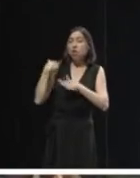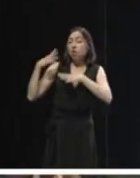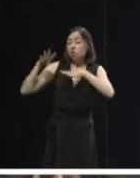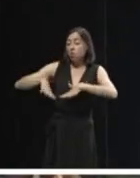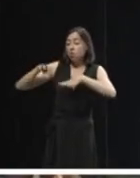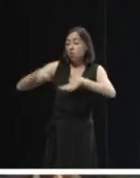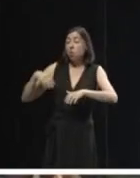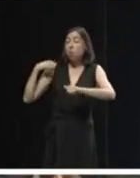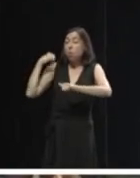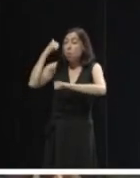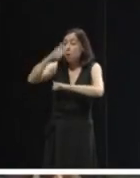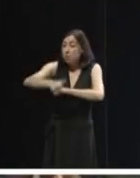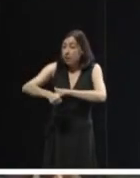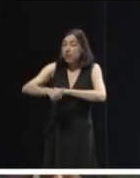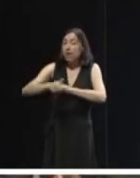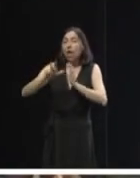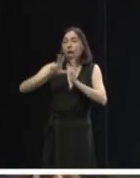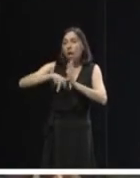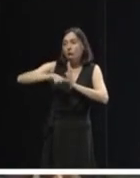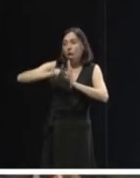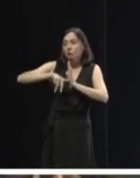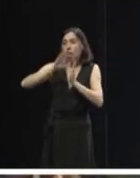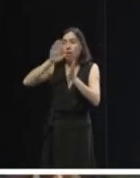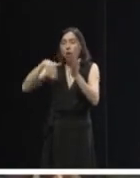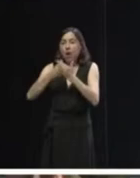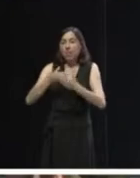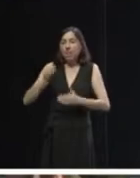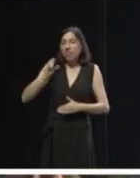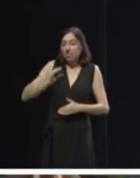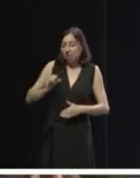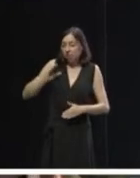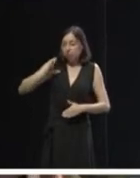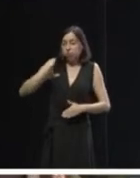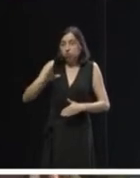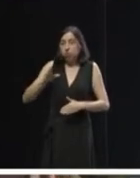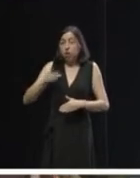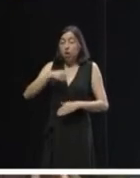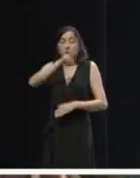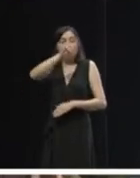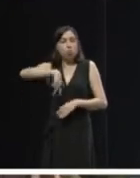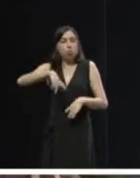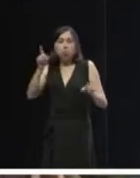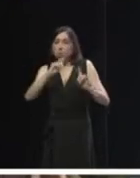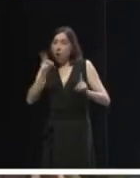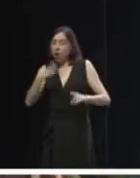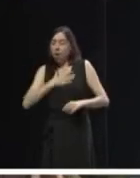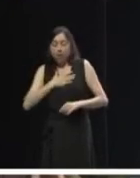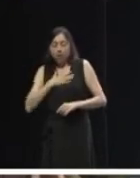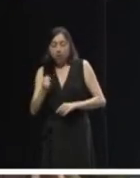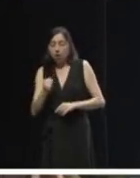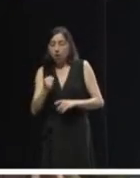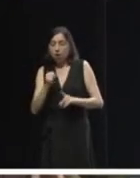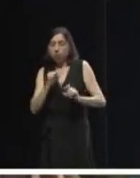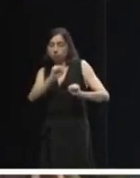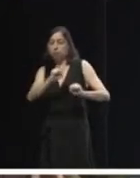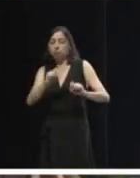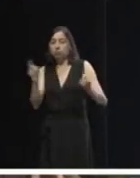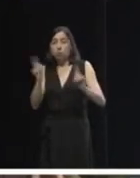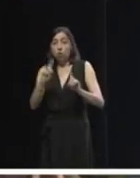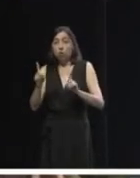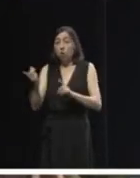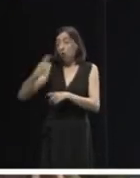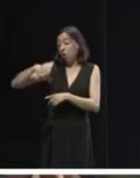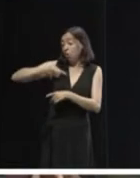subir el salario mínimo interprofesional. No era la patronal la que lo impedía, eran nuestros